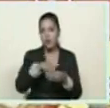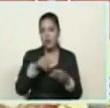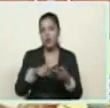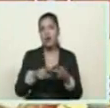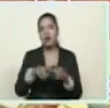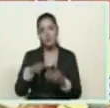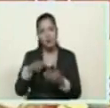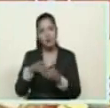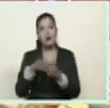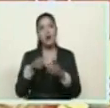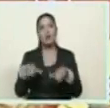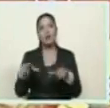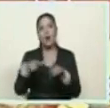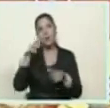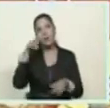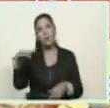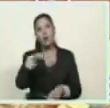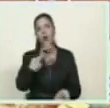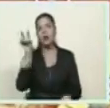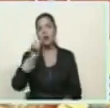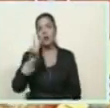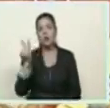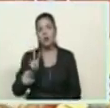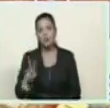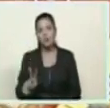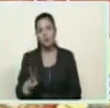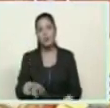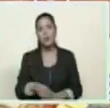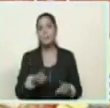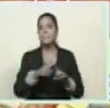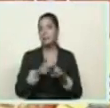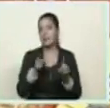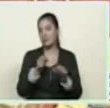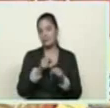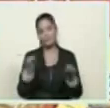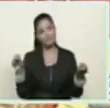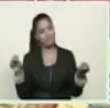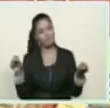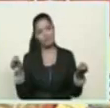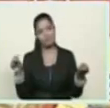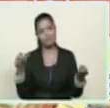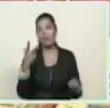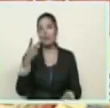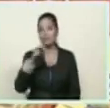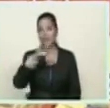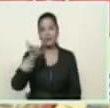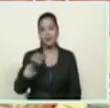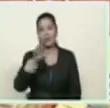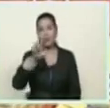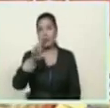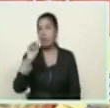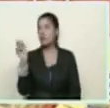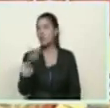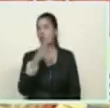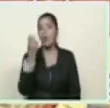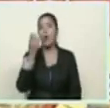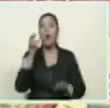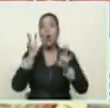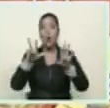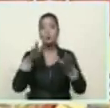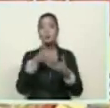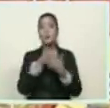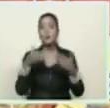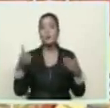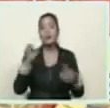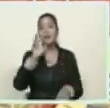atacaron habana al pueblo venezolano pero no pudieron el 30 de julio salieron más de 8